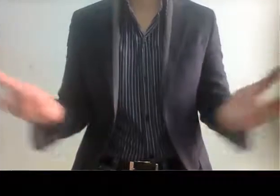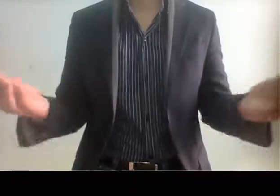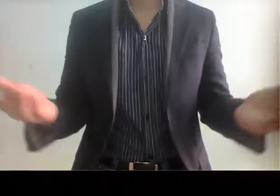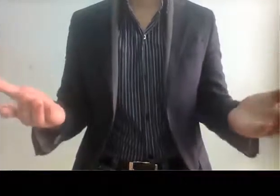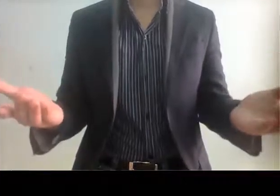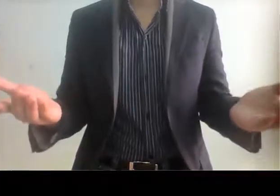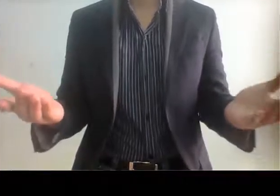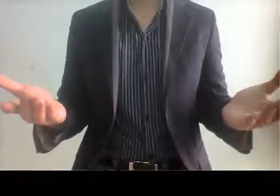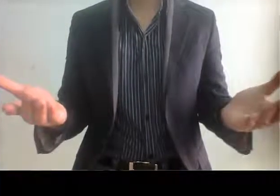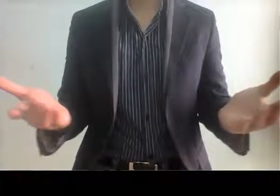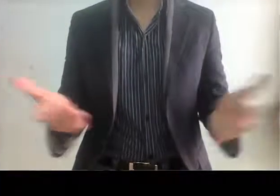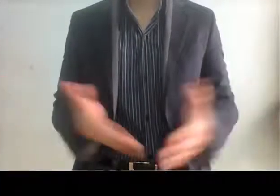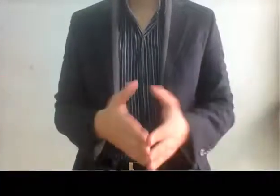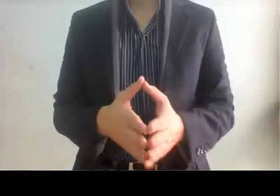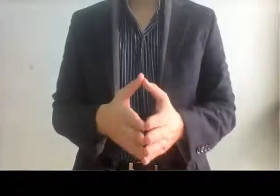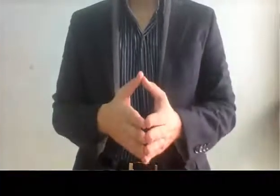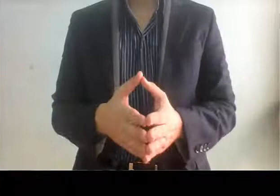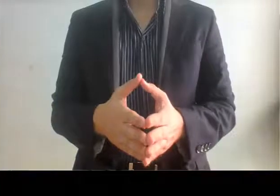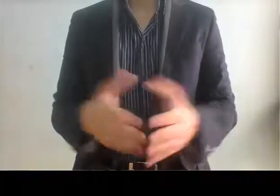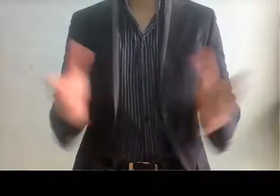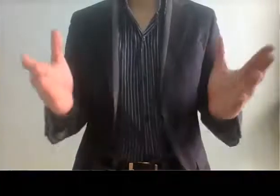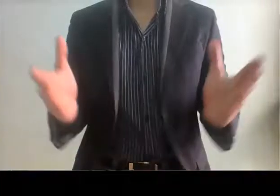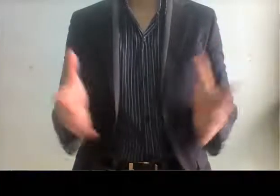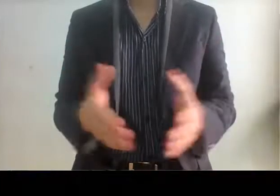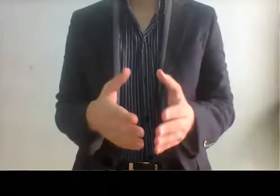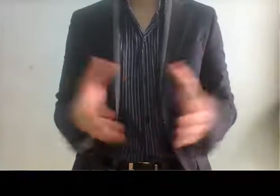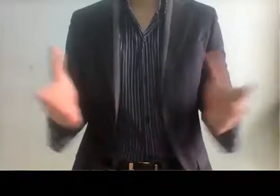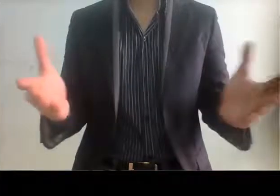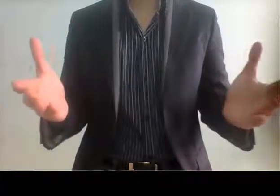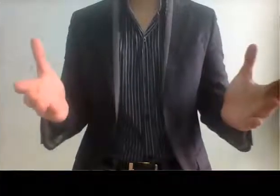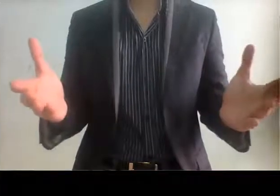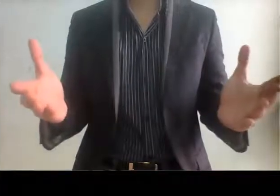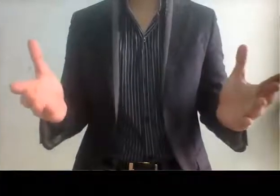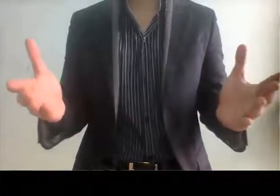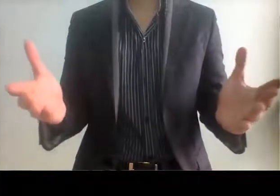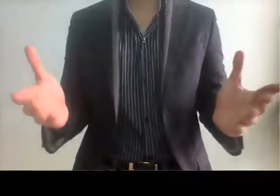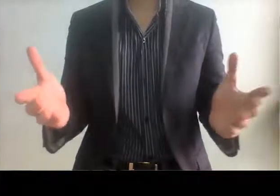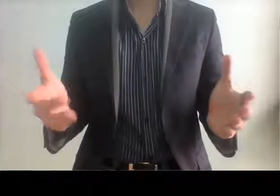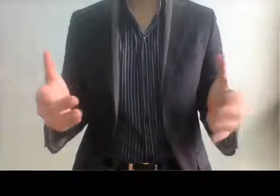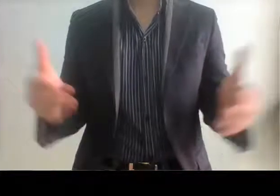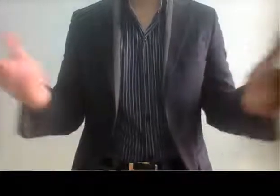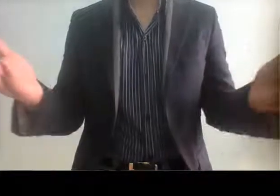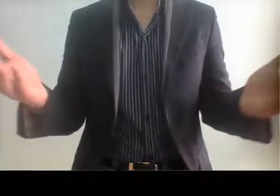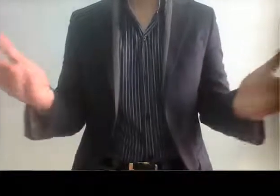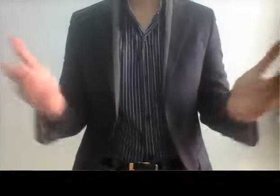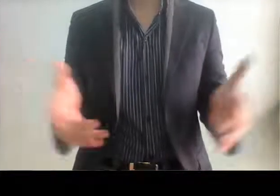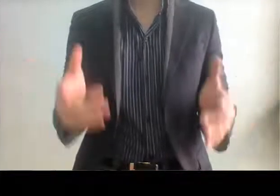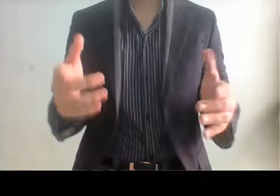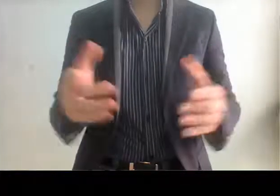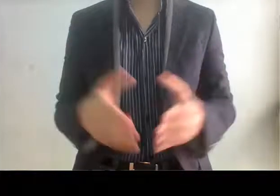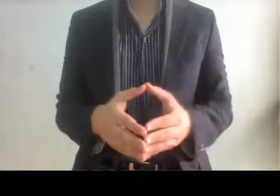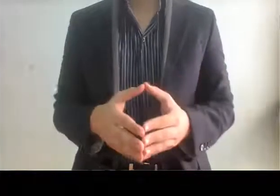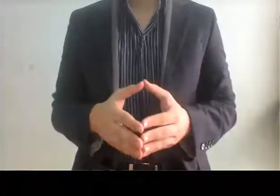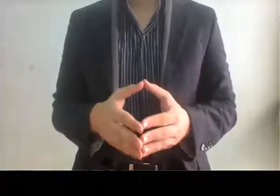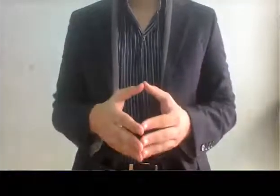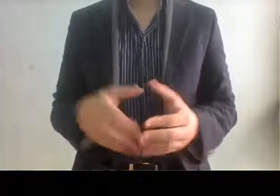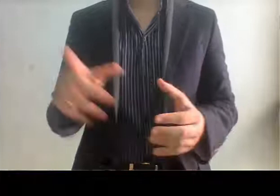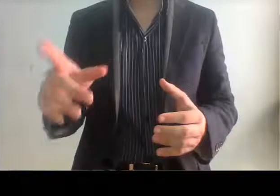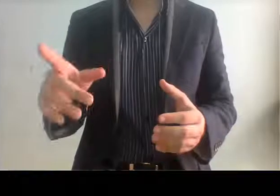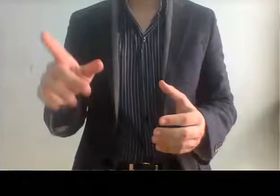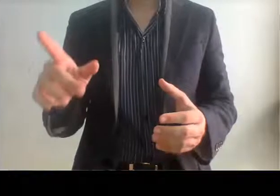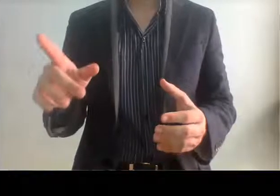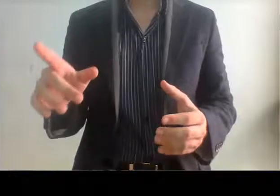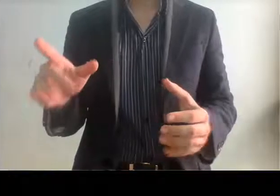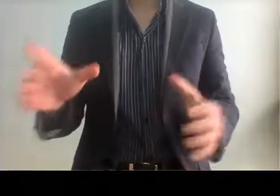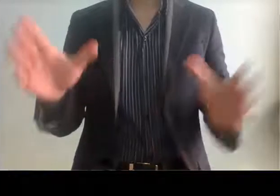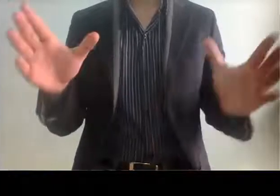Gatell, pues así no se puede. Realmente es muy lamentable que los estados no aprendan a hacer su trabajo y que le echen la culpa a Gatell. Porque ojo, ellos